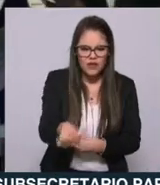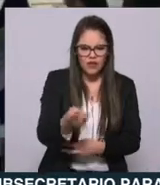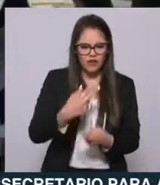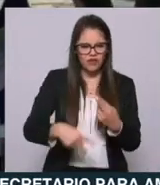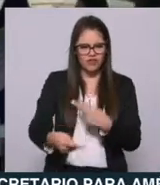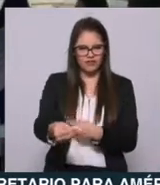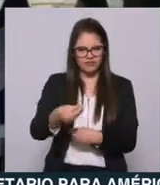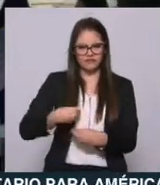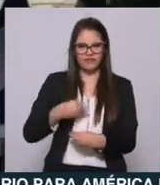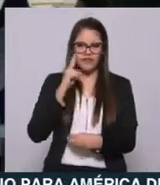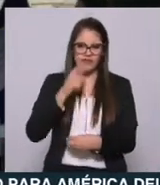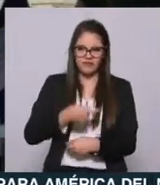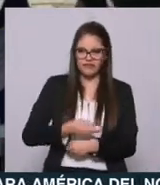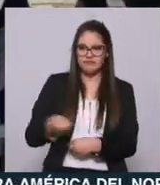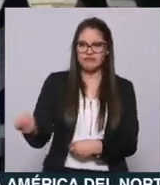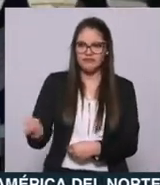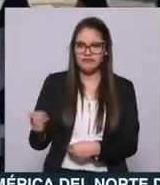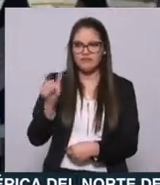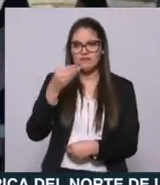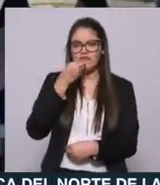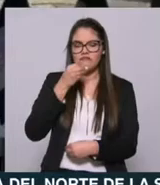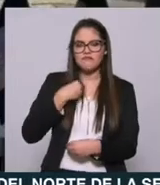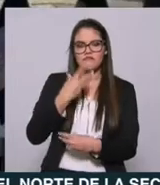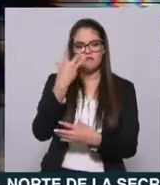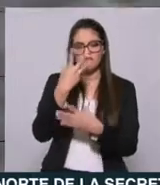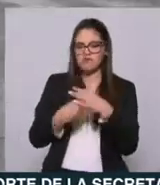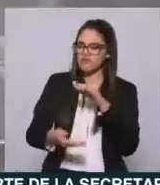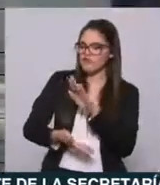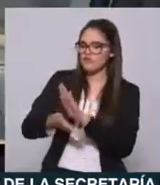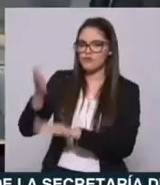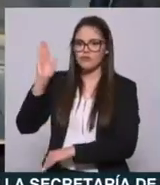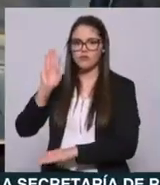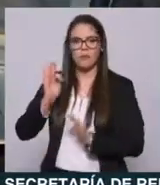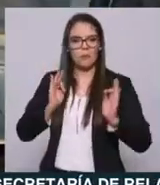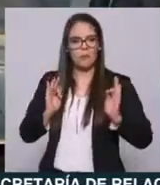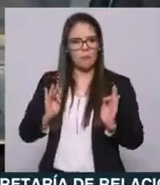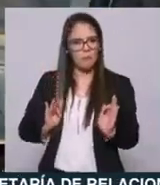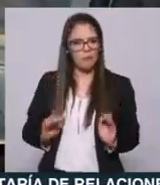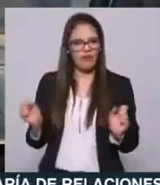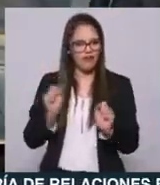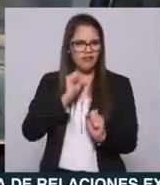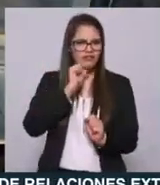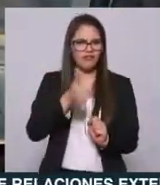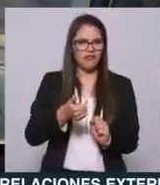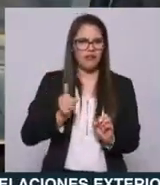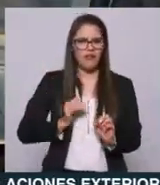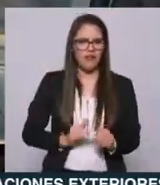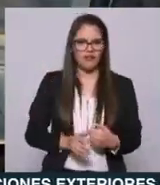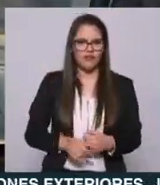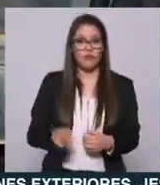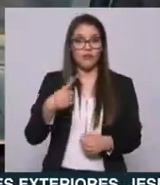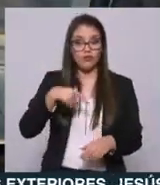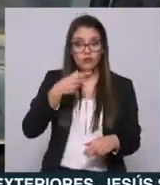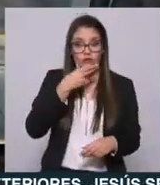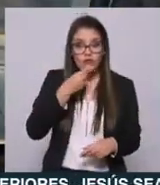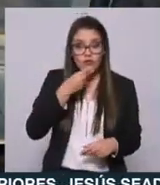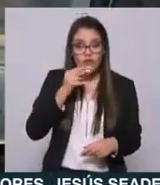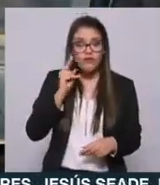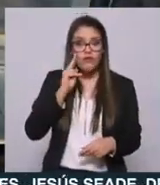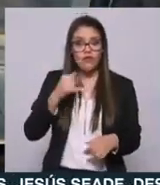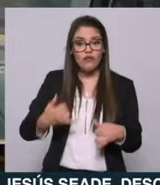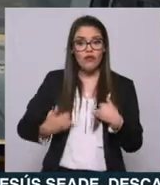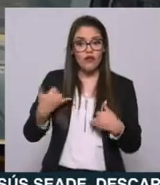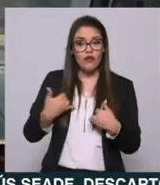lo avienta después de verlo y huye del lugar con toda tranquilidad. Momentos después, el joven, identificado por las autoridades como